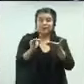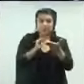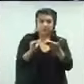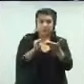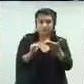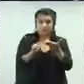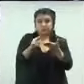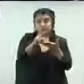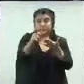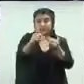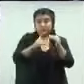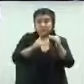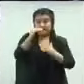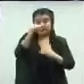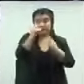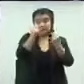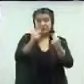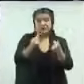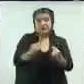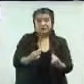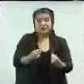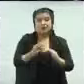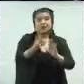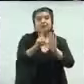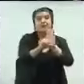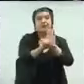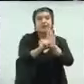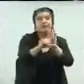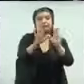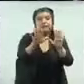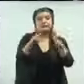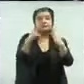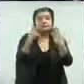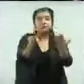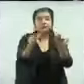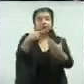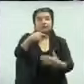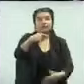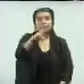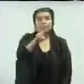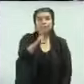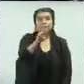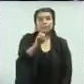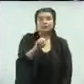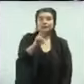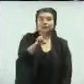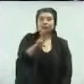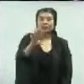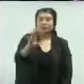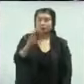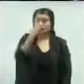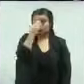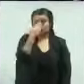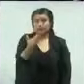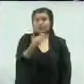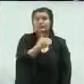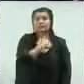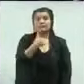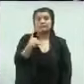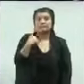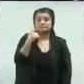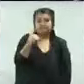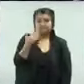de lo que fue ampliado en el presupuesto en el decreto, creo que es 17 de 2024. Gracias, ministro. Y